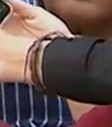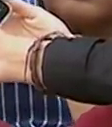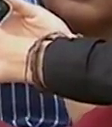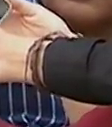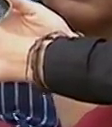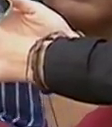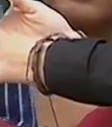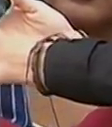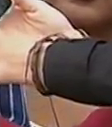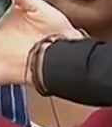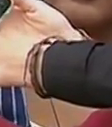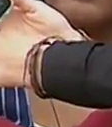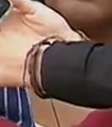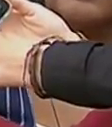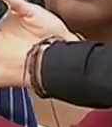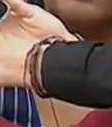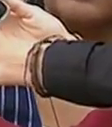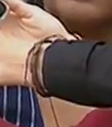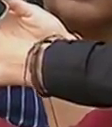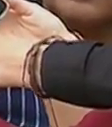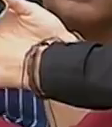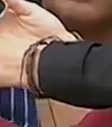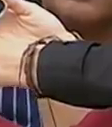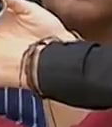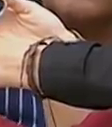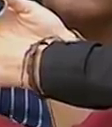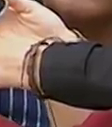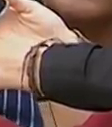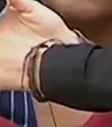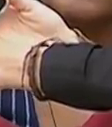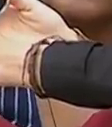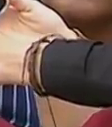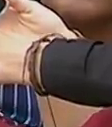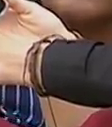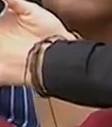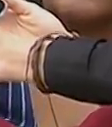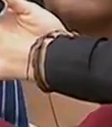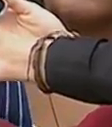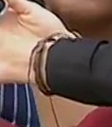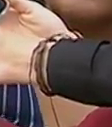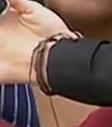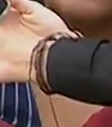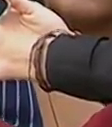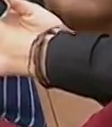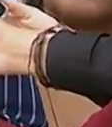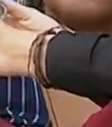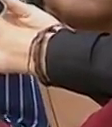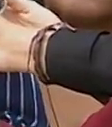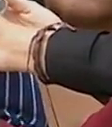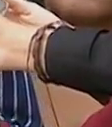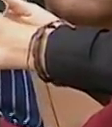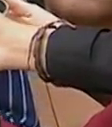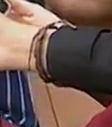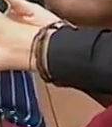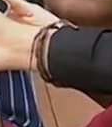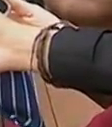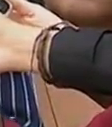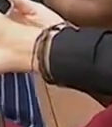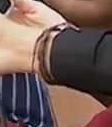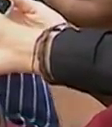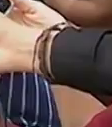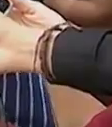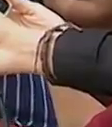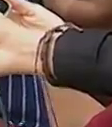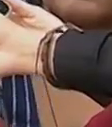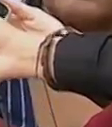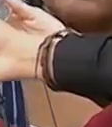ha aportado en este segundo semestre más de 8 toneladas de oro al fisco nacional, lo que significa que ya se comienzan a ver